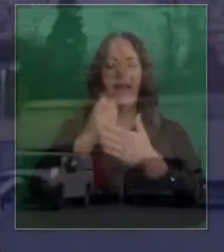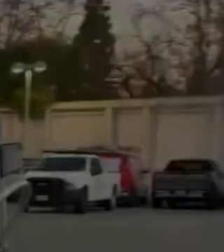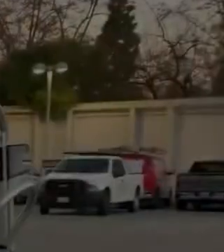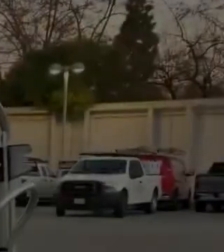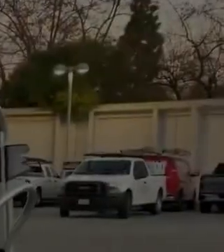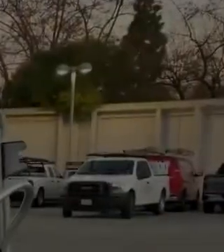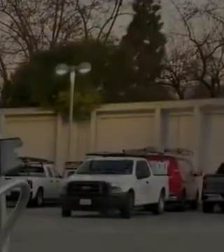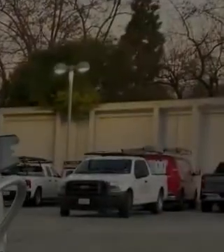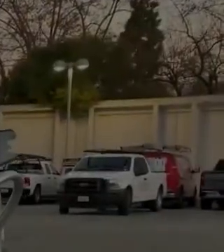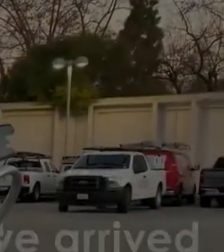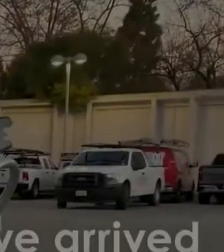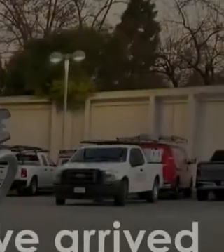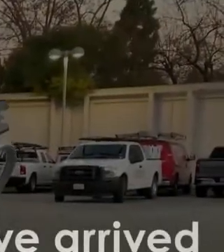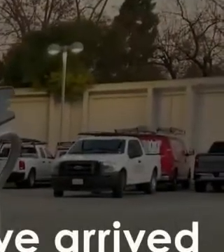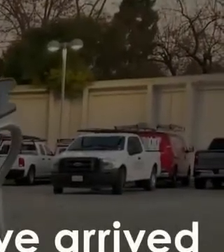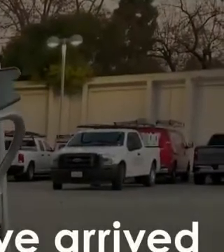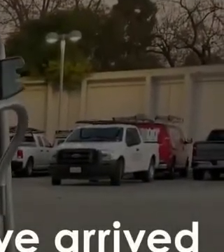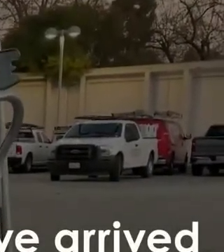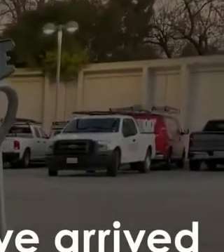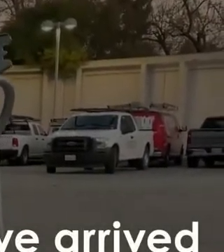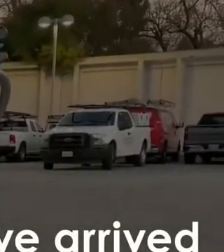dentro de muy poco tiempo